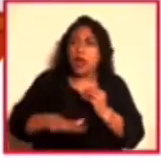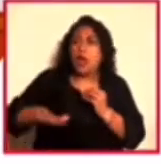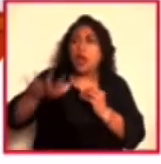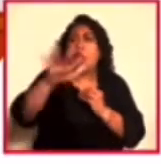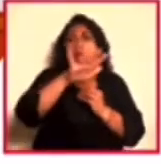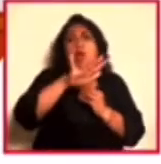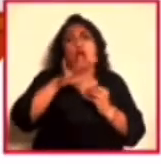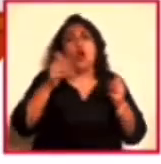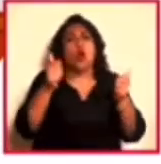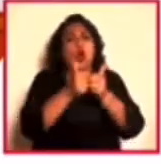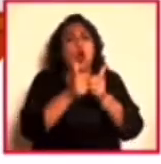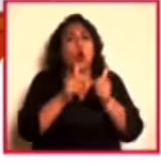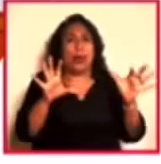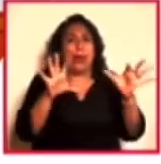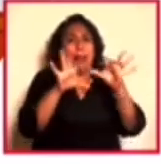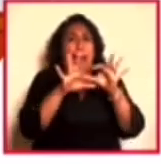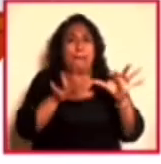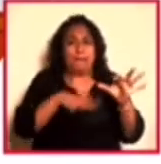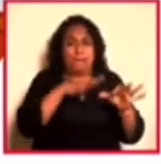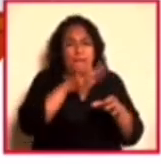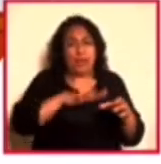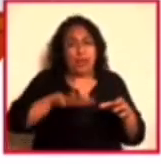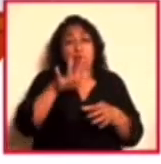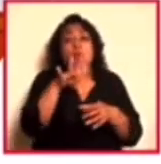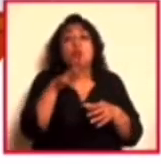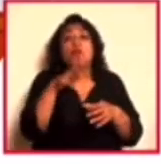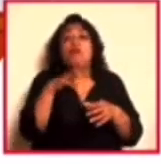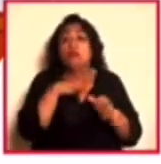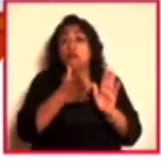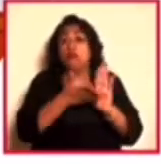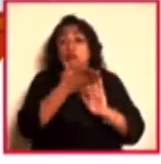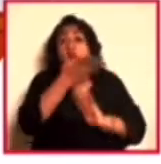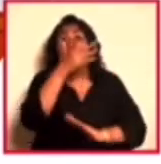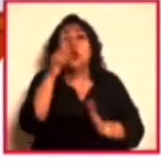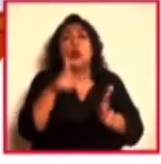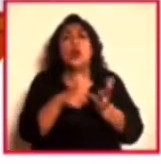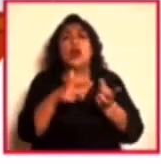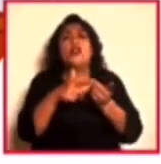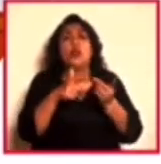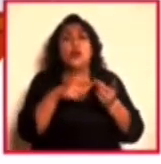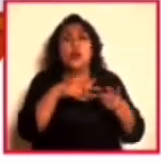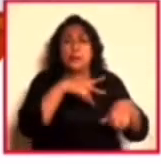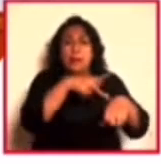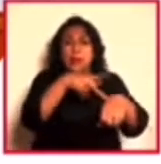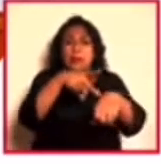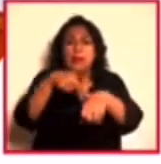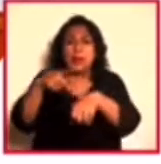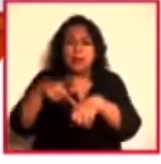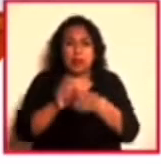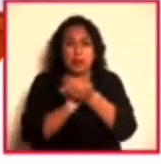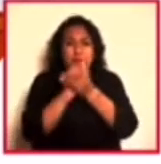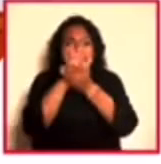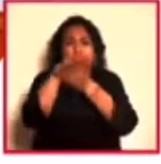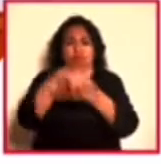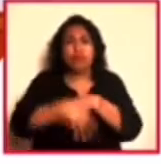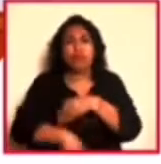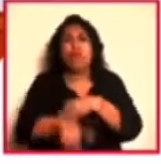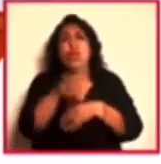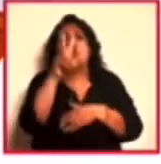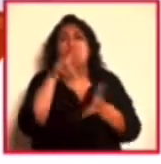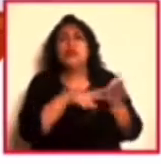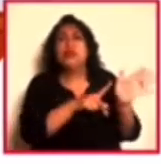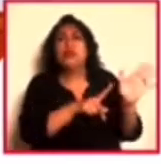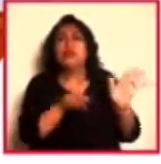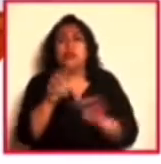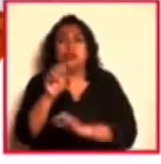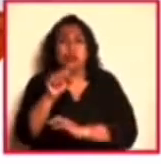hombre con su medio ambiente, O'Gorman emplazó su edificio en una zona cubierta de piedra volcánica de 2.160 metros